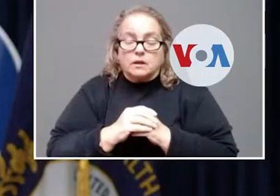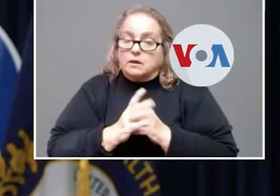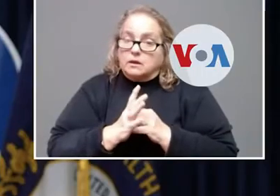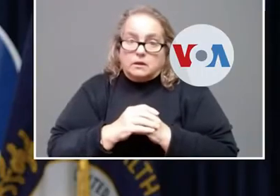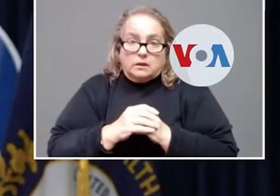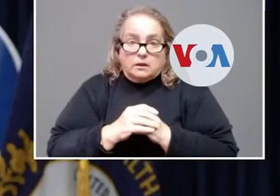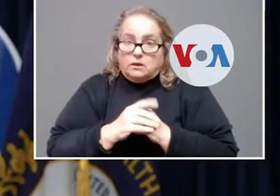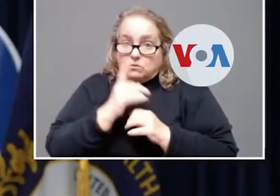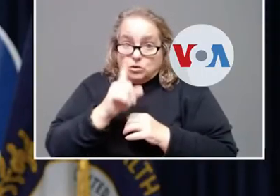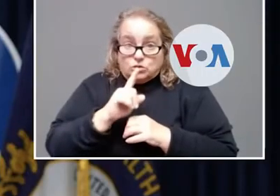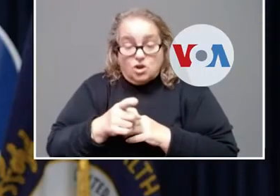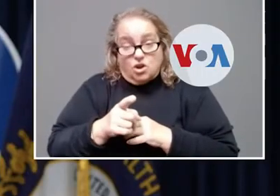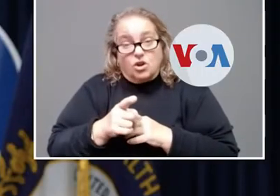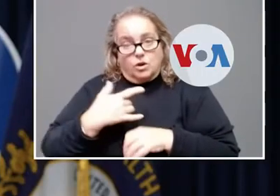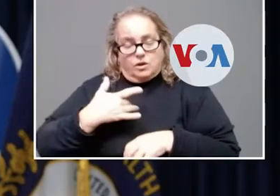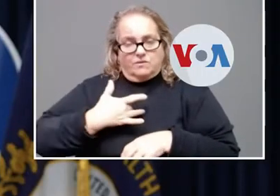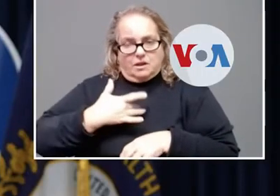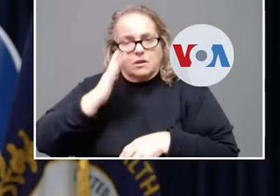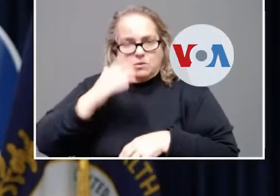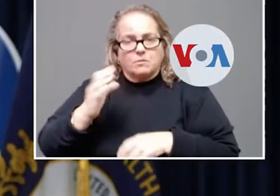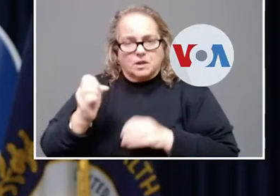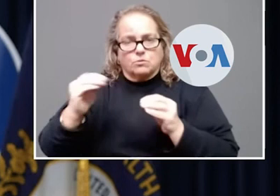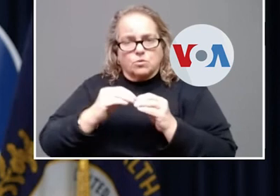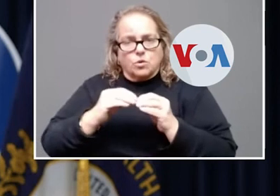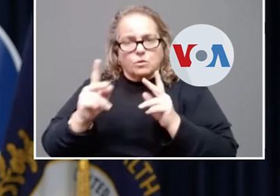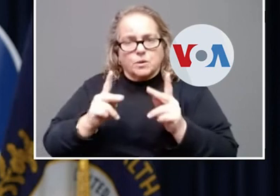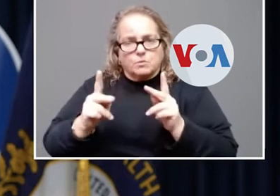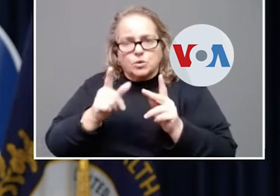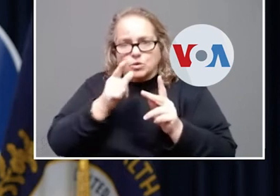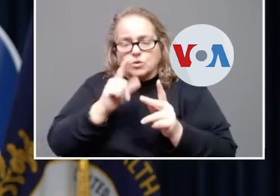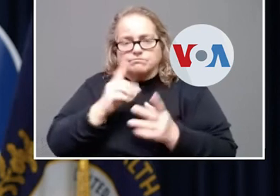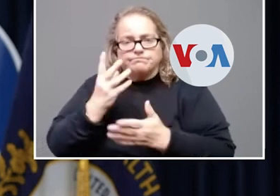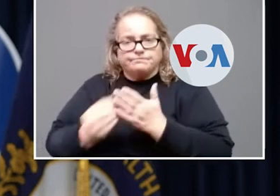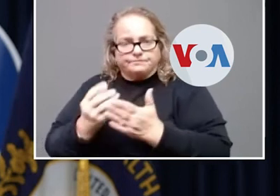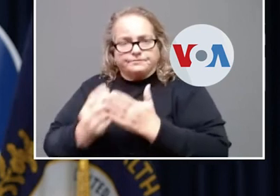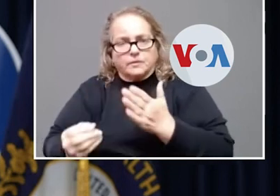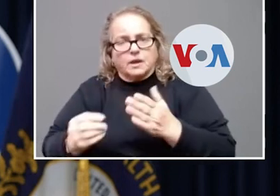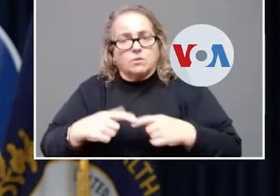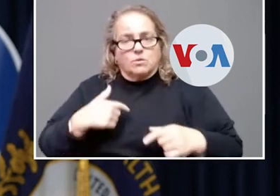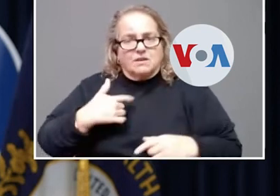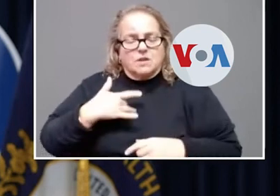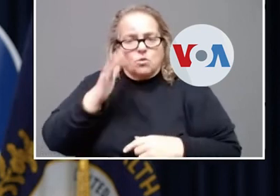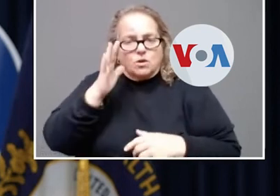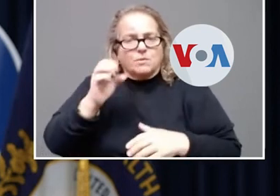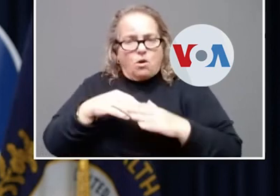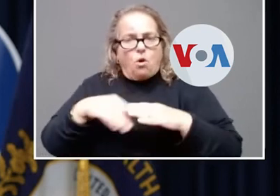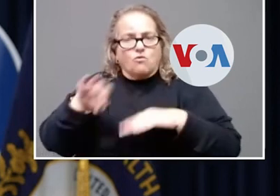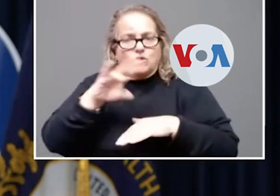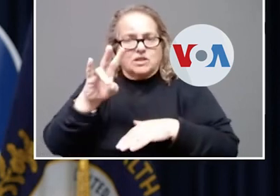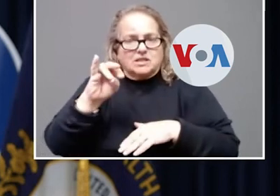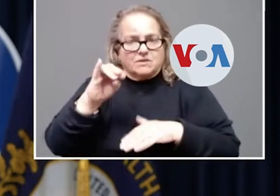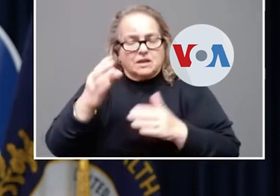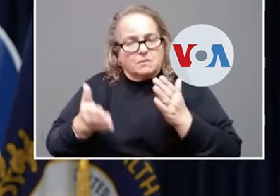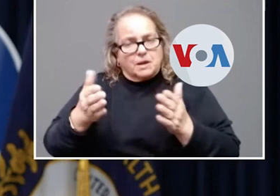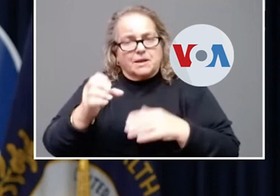que estará por encima de 70 tal vez incluso 80 pero de nuevo con esta cantidad de daños y escombros puede pasar una semana o incluso más